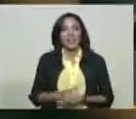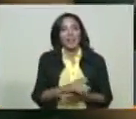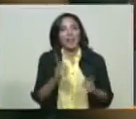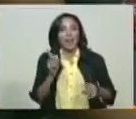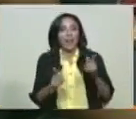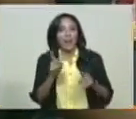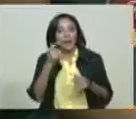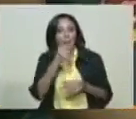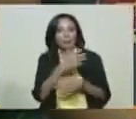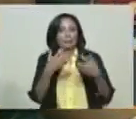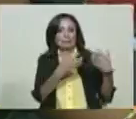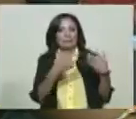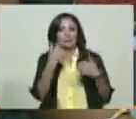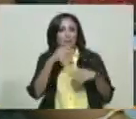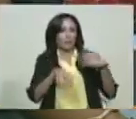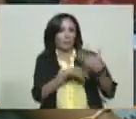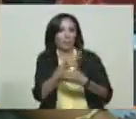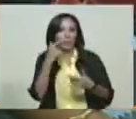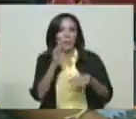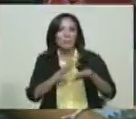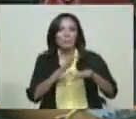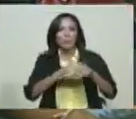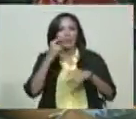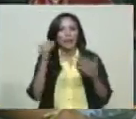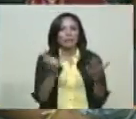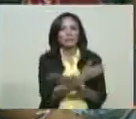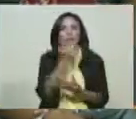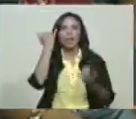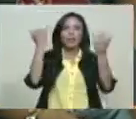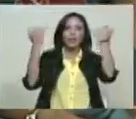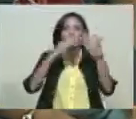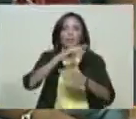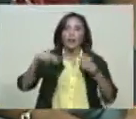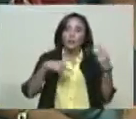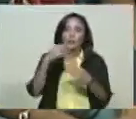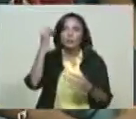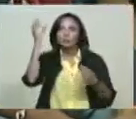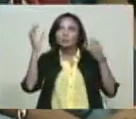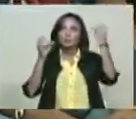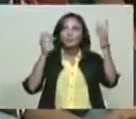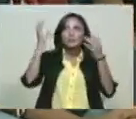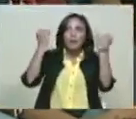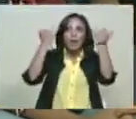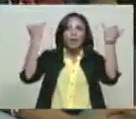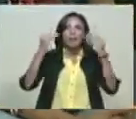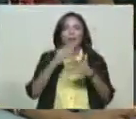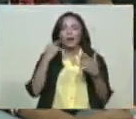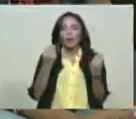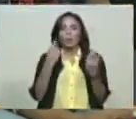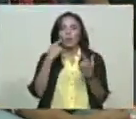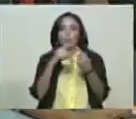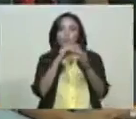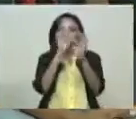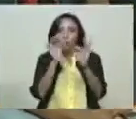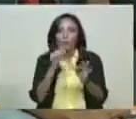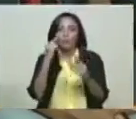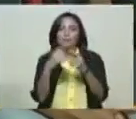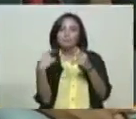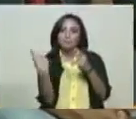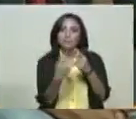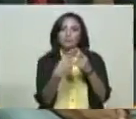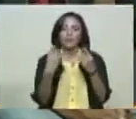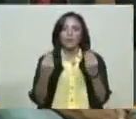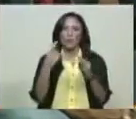ellos estaban en la batalla por tratar de sacar las ideas revolucionarias de dónde un espiral de divisionismo